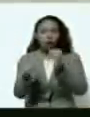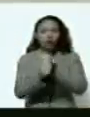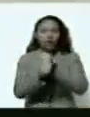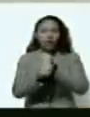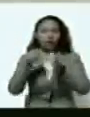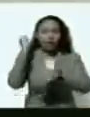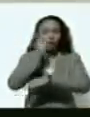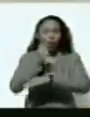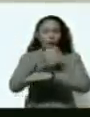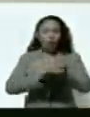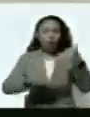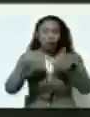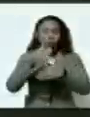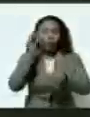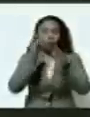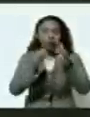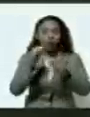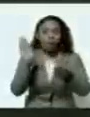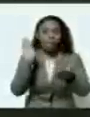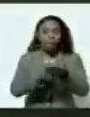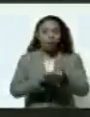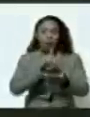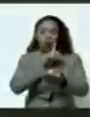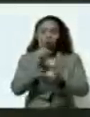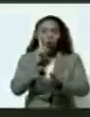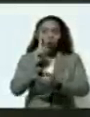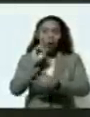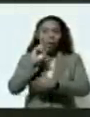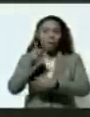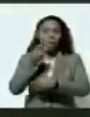Tribunal Supremo de Justicia. Usted pone el nombre de Bayo